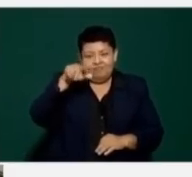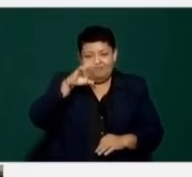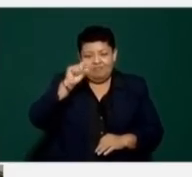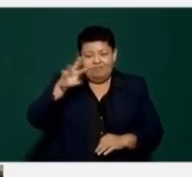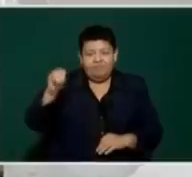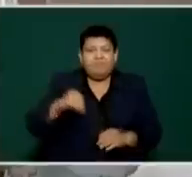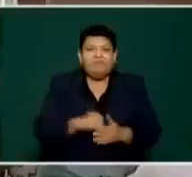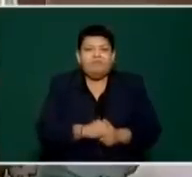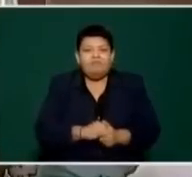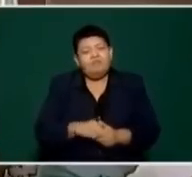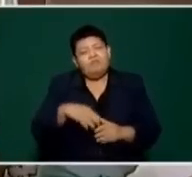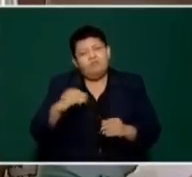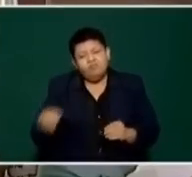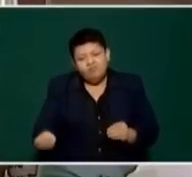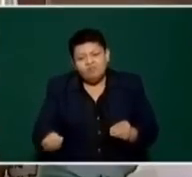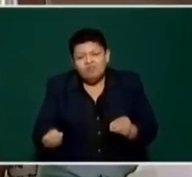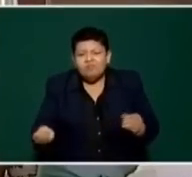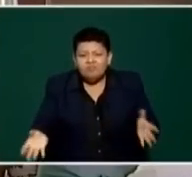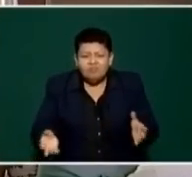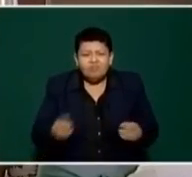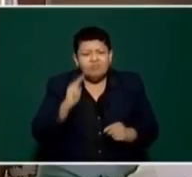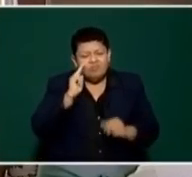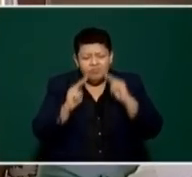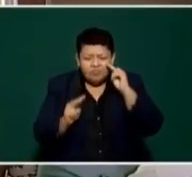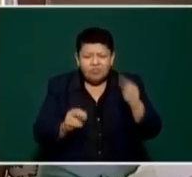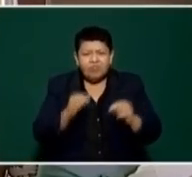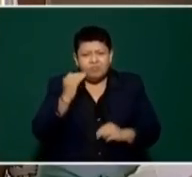querido todos ustedes, pero sí dio un trabajo